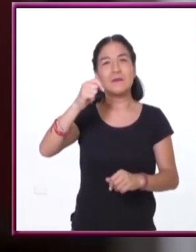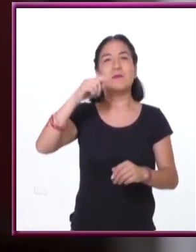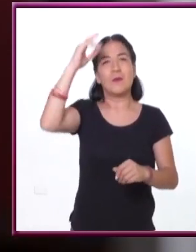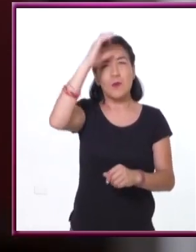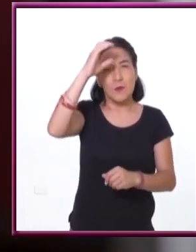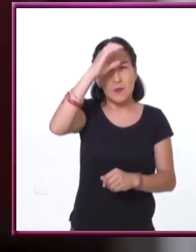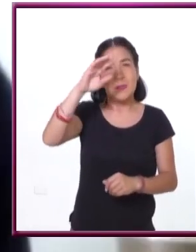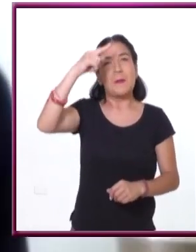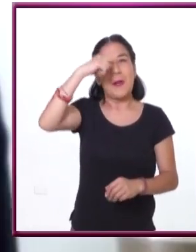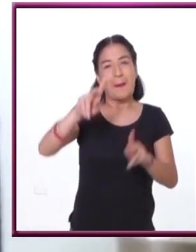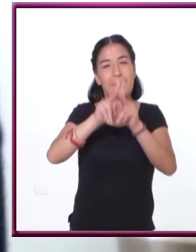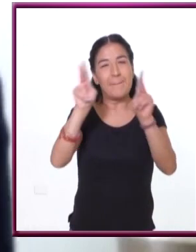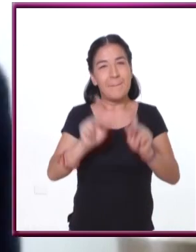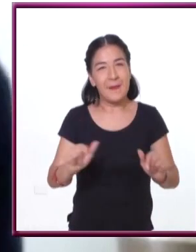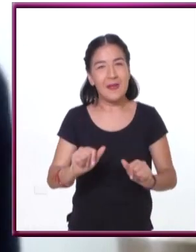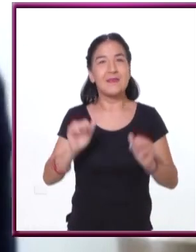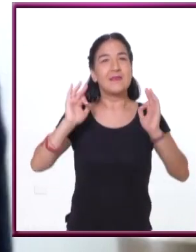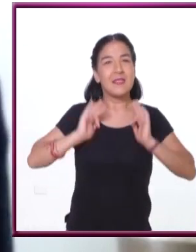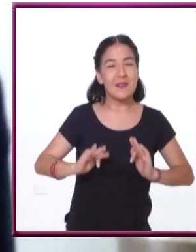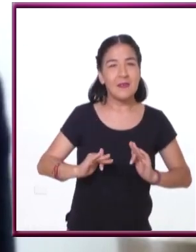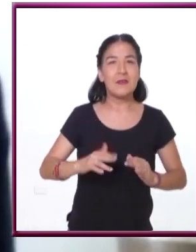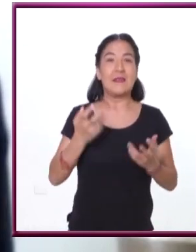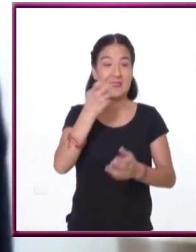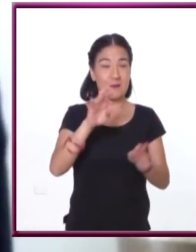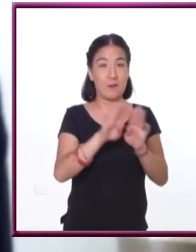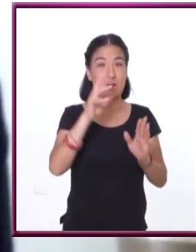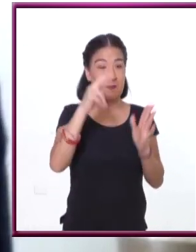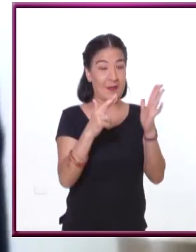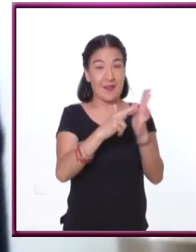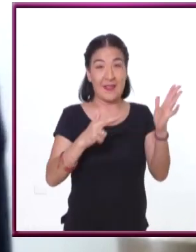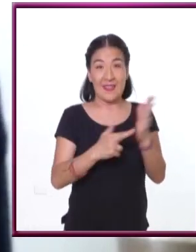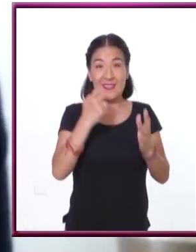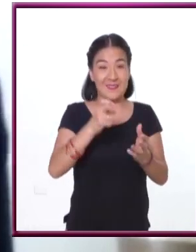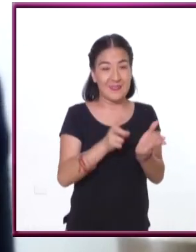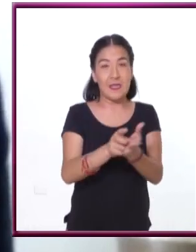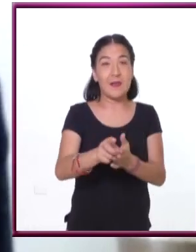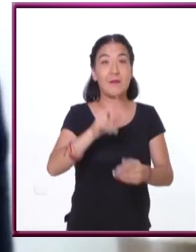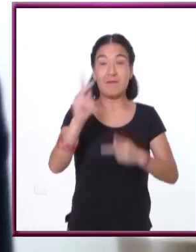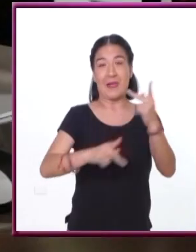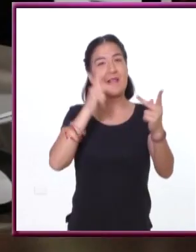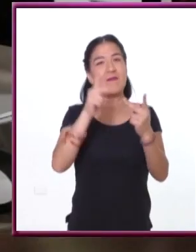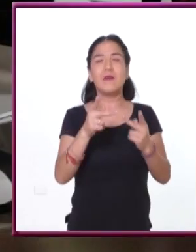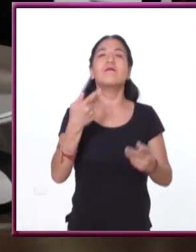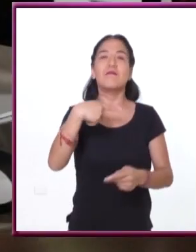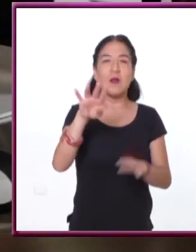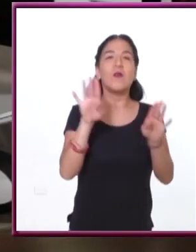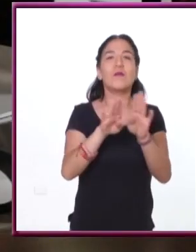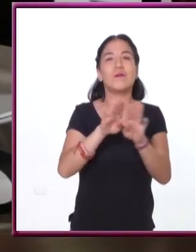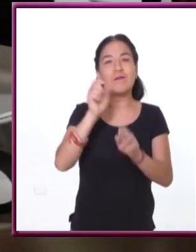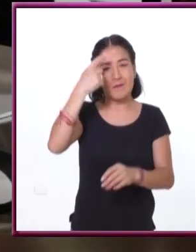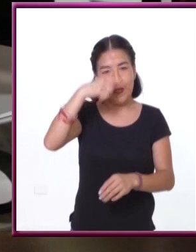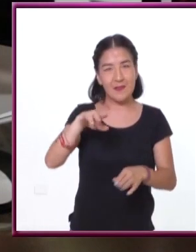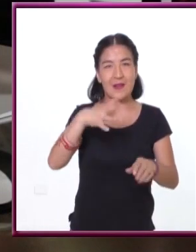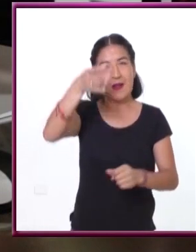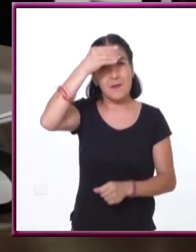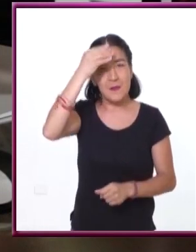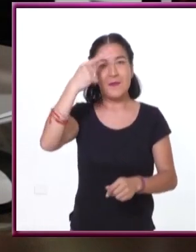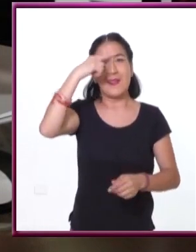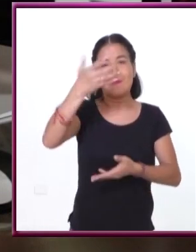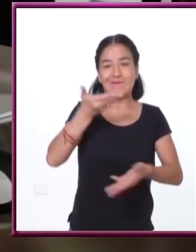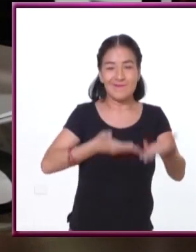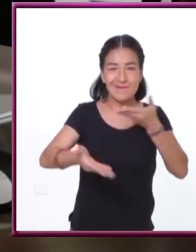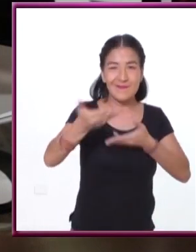la cultura de la paz? Las reglas del derecho, desde luego, no son perfectas, pero son el mejor mecanismo que tenemos para lograr